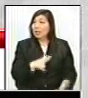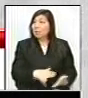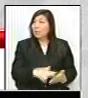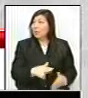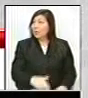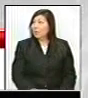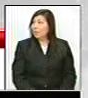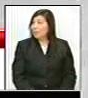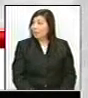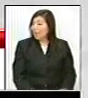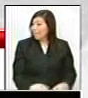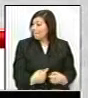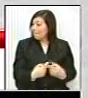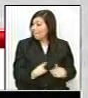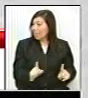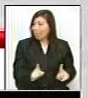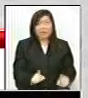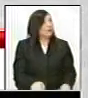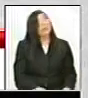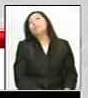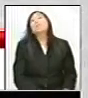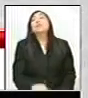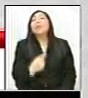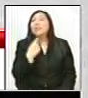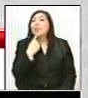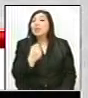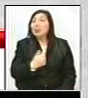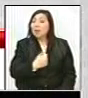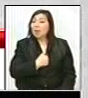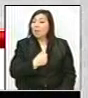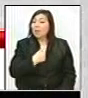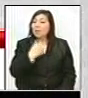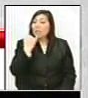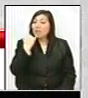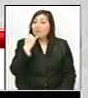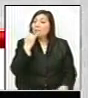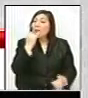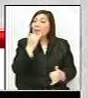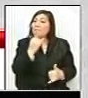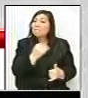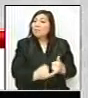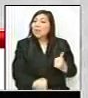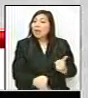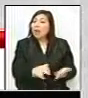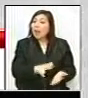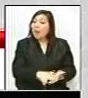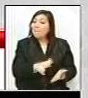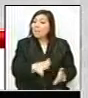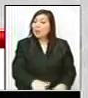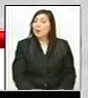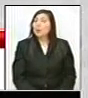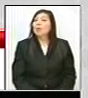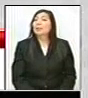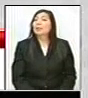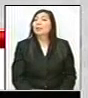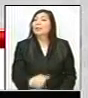Sin embargo, y así lo reconoce el propio informe final, la aprobación de ratificación se